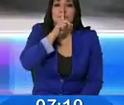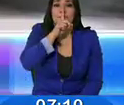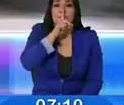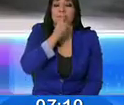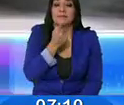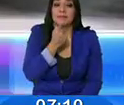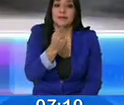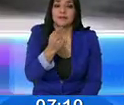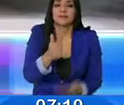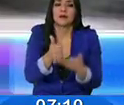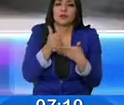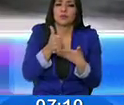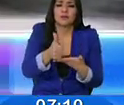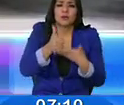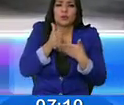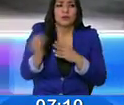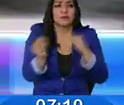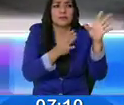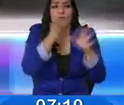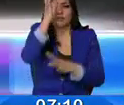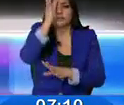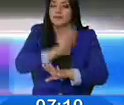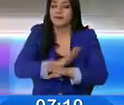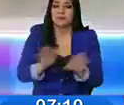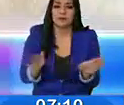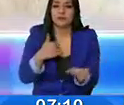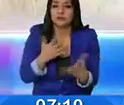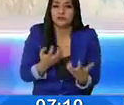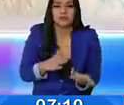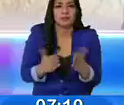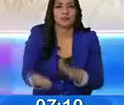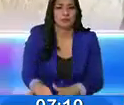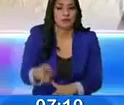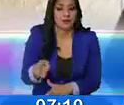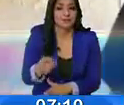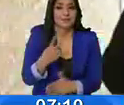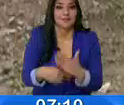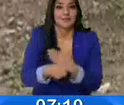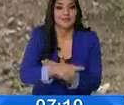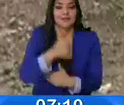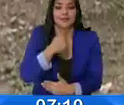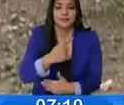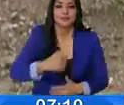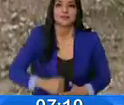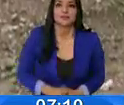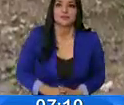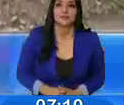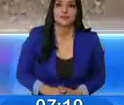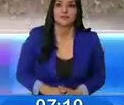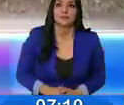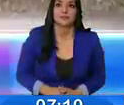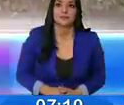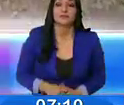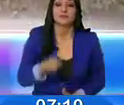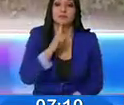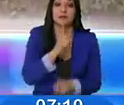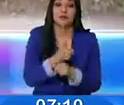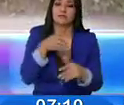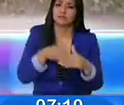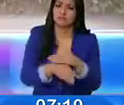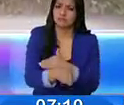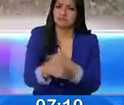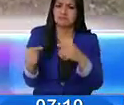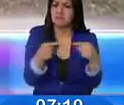que le dieran auxilio, que la llevaran rápido al hospital, que no la dejaran morir por la hija, ella decía. La mamá comentó que ellos se vinieron en buena, no han